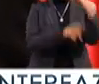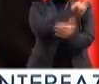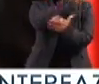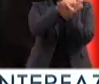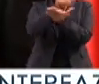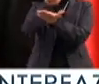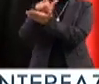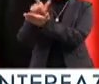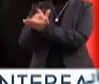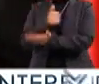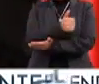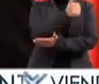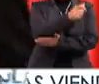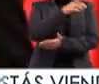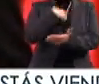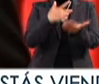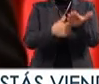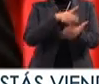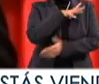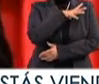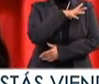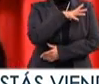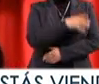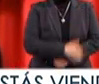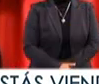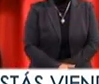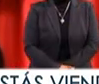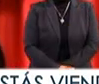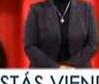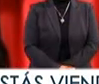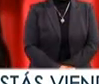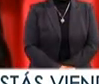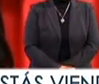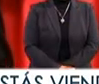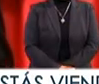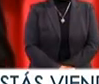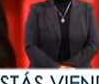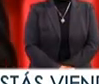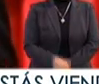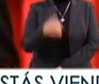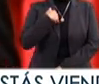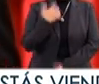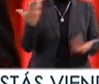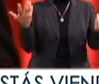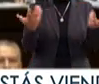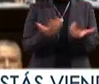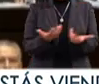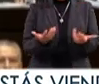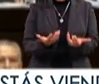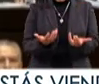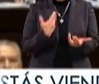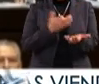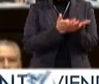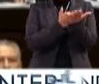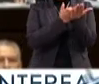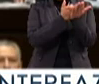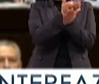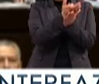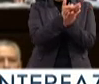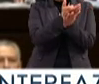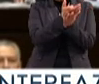que de ella emanen y desempeñar leal